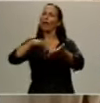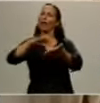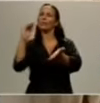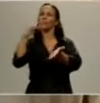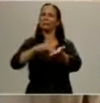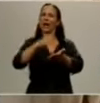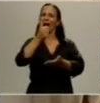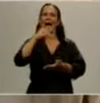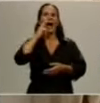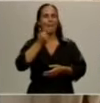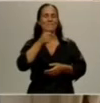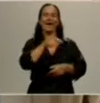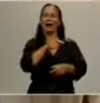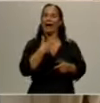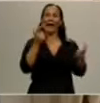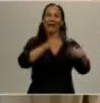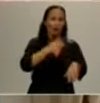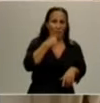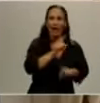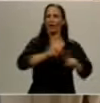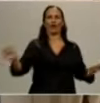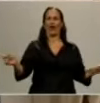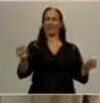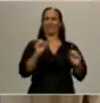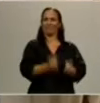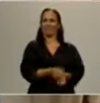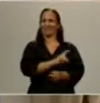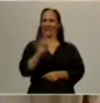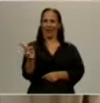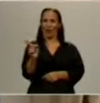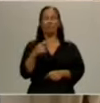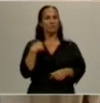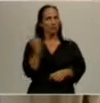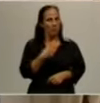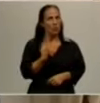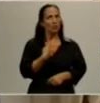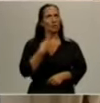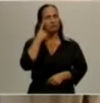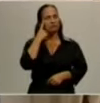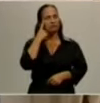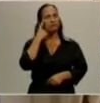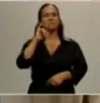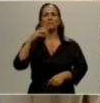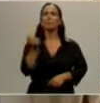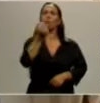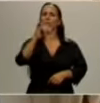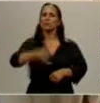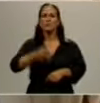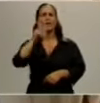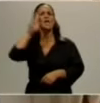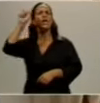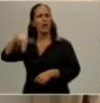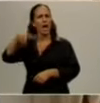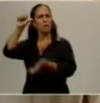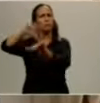cuestión AMIA, la reunión no se pudo hacer. Logramos que la República Islámica de Irán